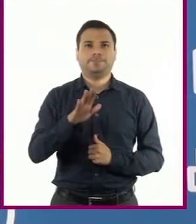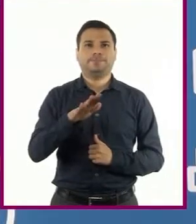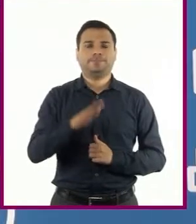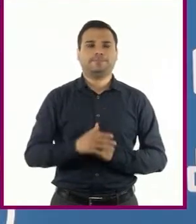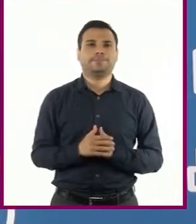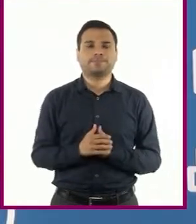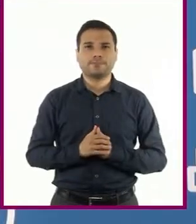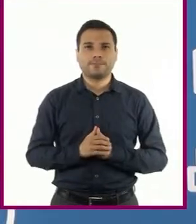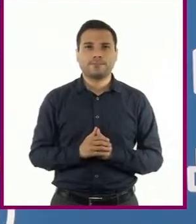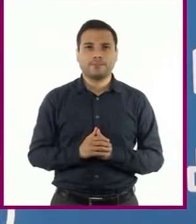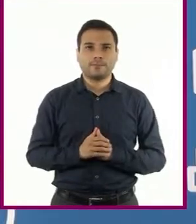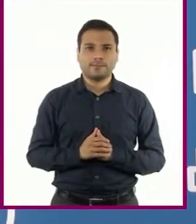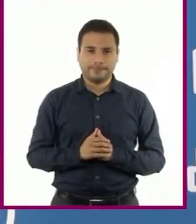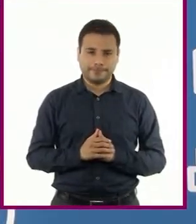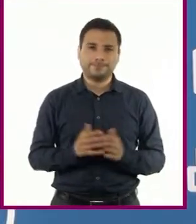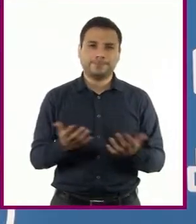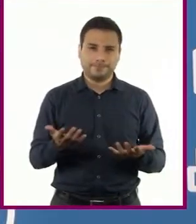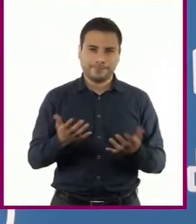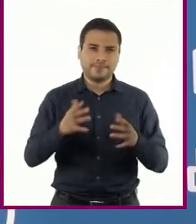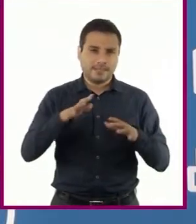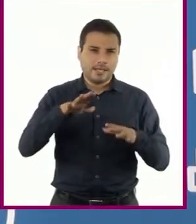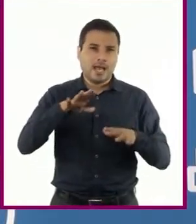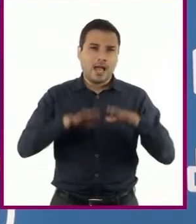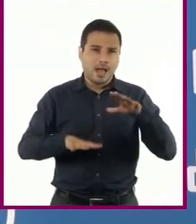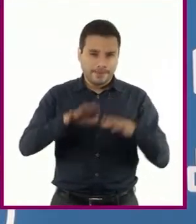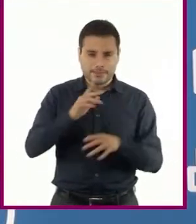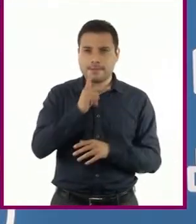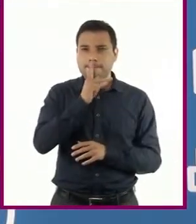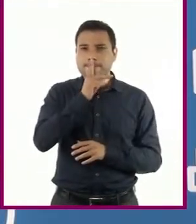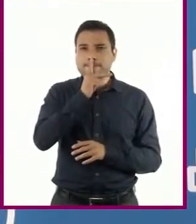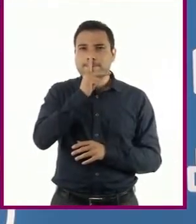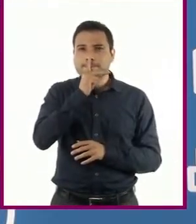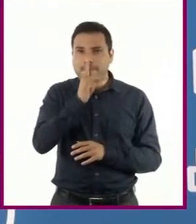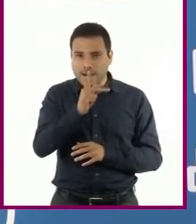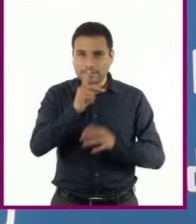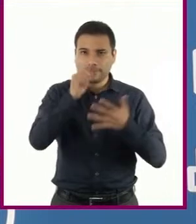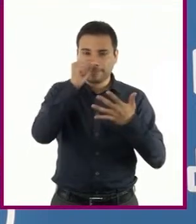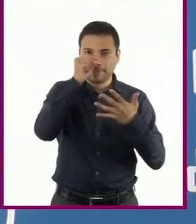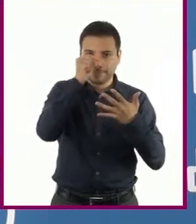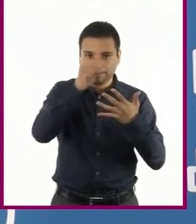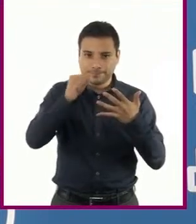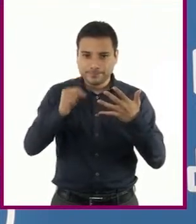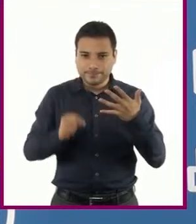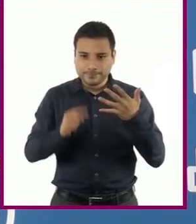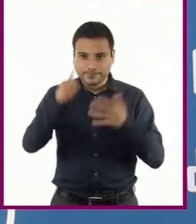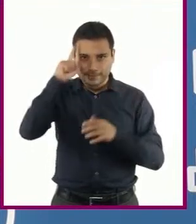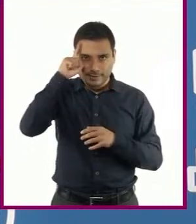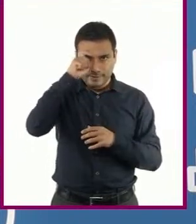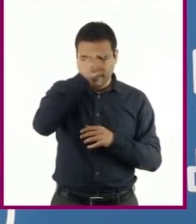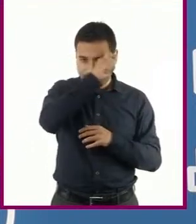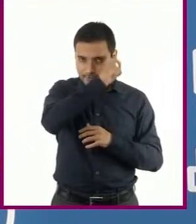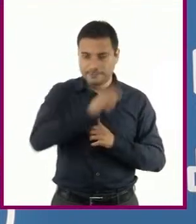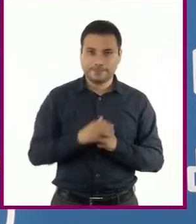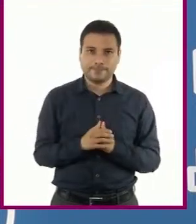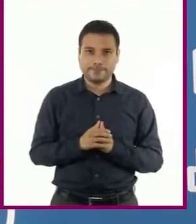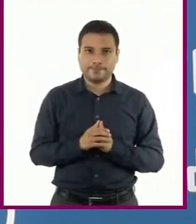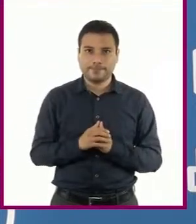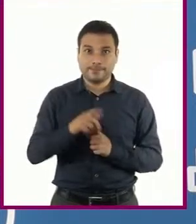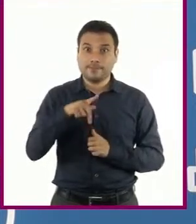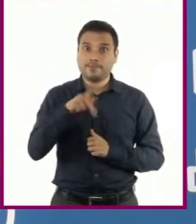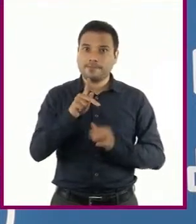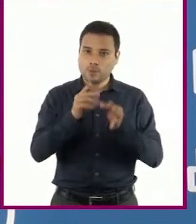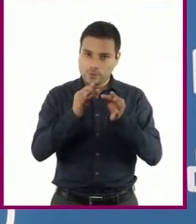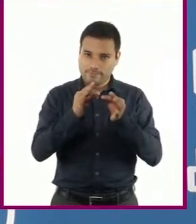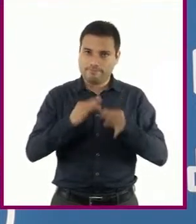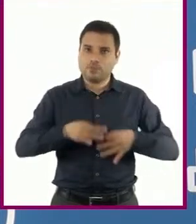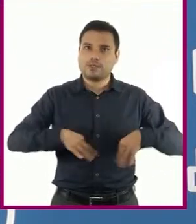sabemos que en ocasiones los términos de esta sesión son complicados en su comprensión. Sin embargo, son de importancia